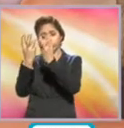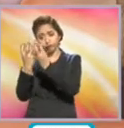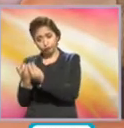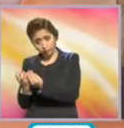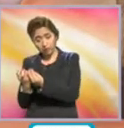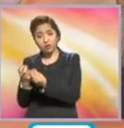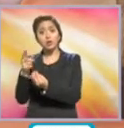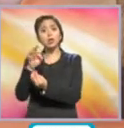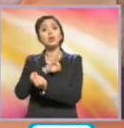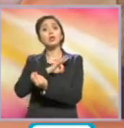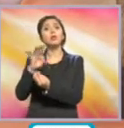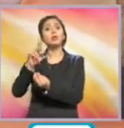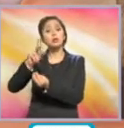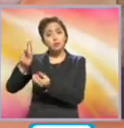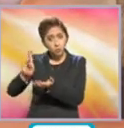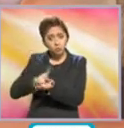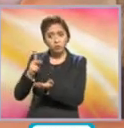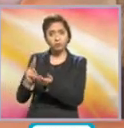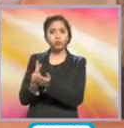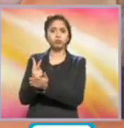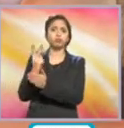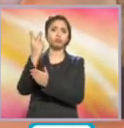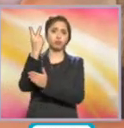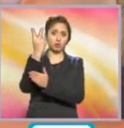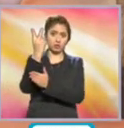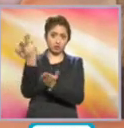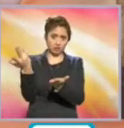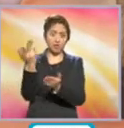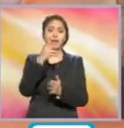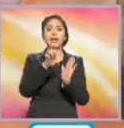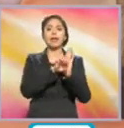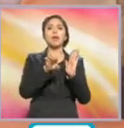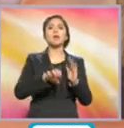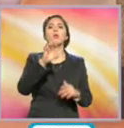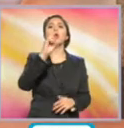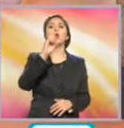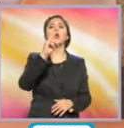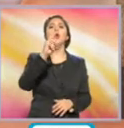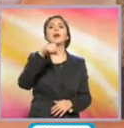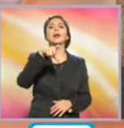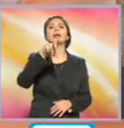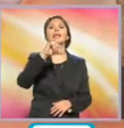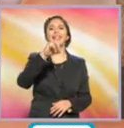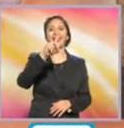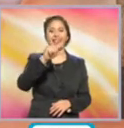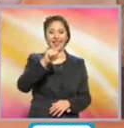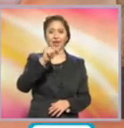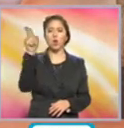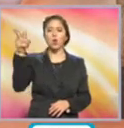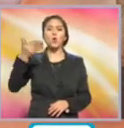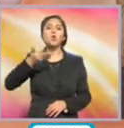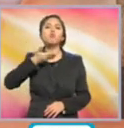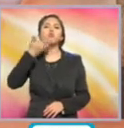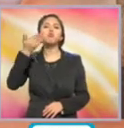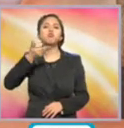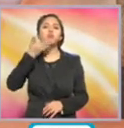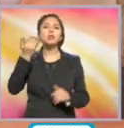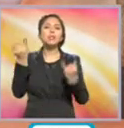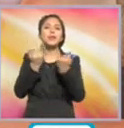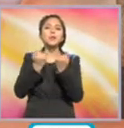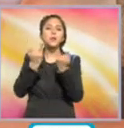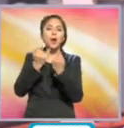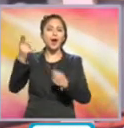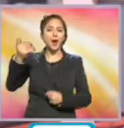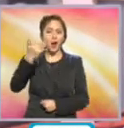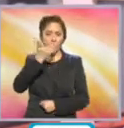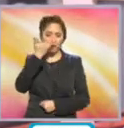es esa, que tú regalas una orquídea y no te va a durar como las otras que a la semana quizá ya no sirven. La orquídea dura bastante tiempo. Meses. Pero yo no sabía que floreaba